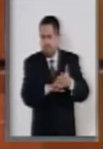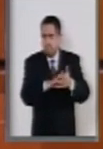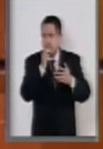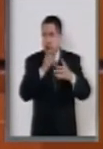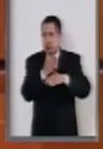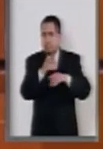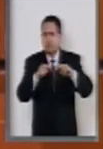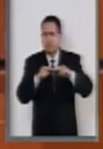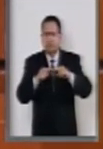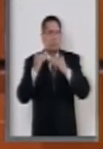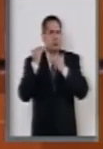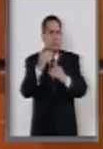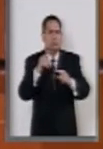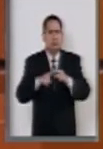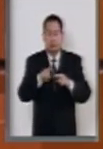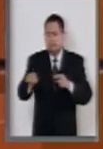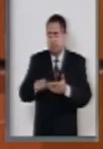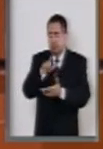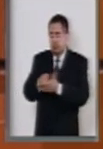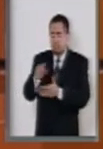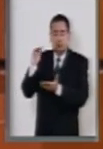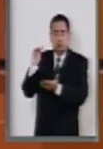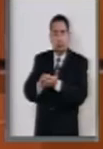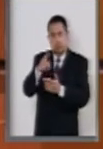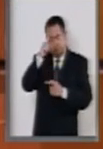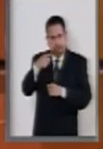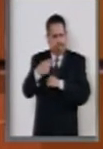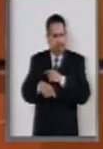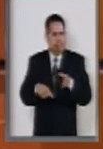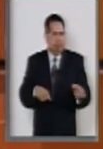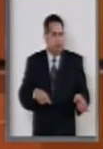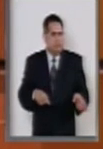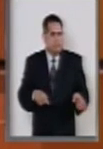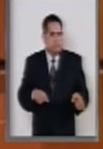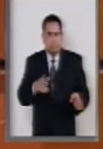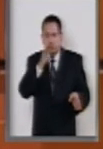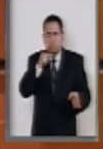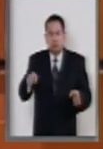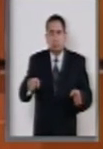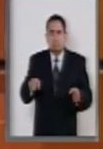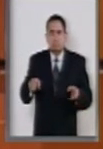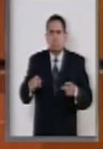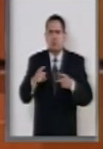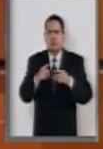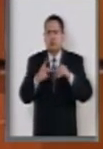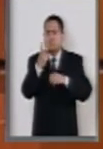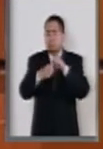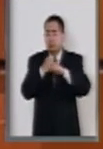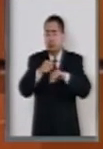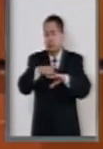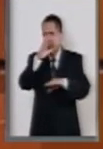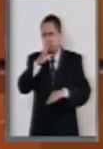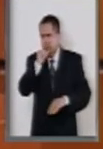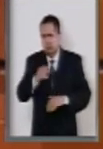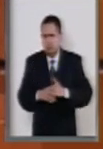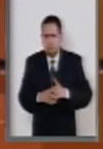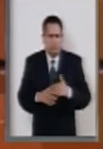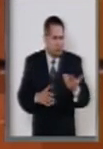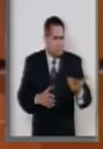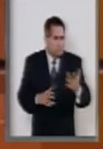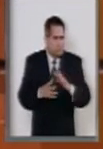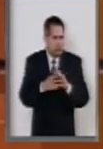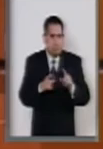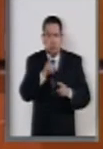exceder del tiempo máximo que la ley fije para el delito y que en ningún caso podrá ser superior a 2 años. Es decir, solo